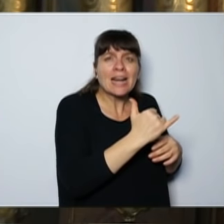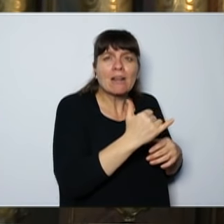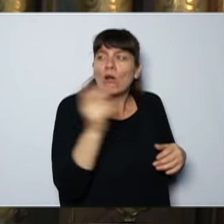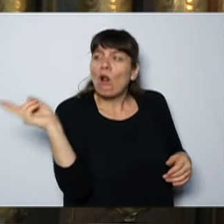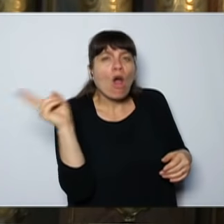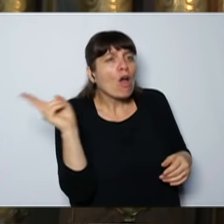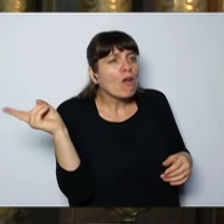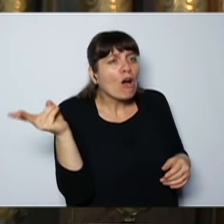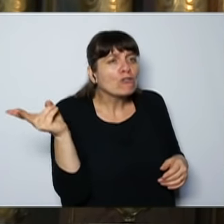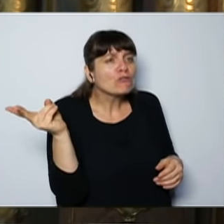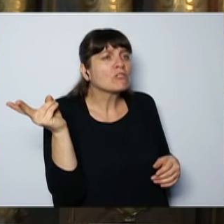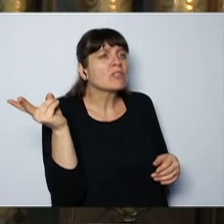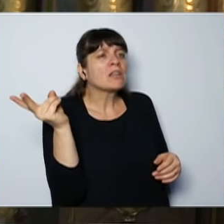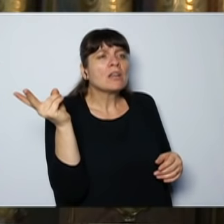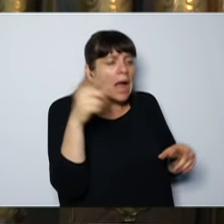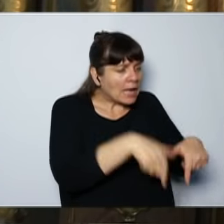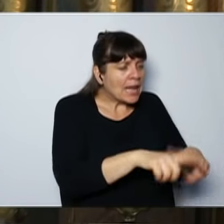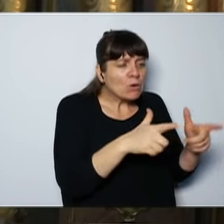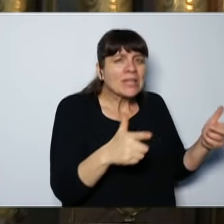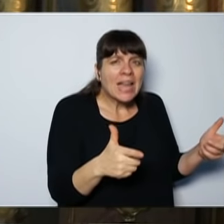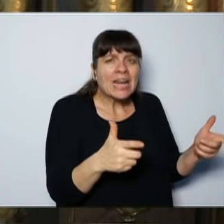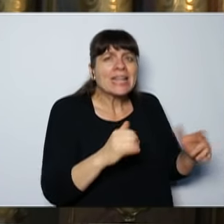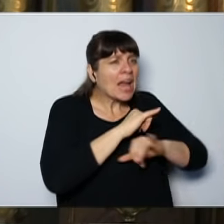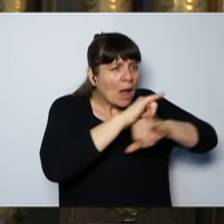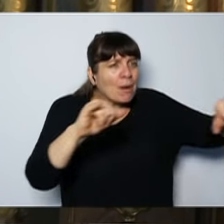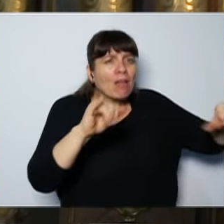también están profetizando dos que no estaban aquí.